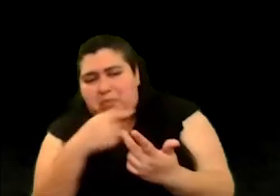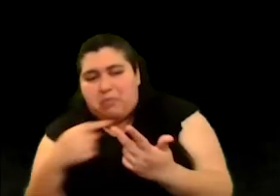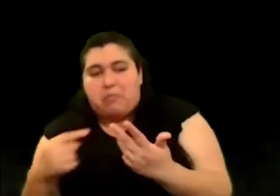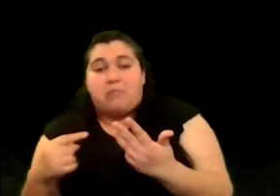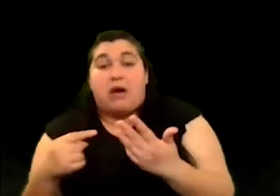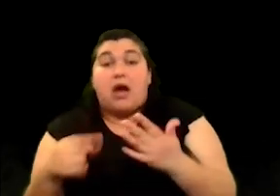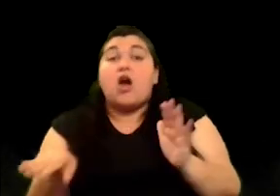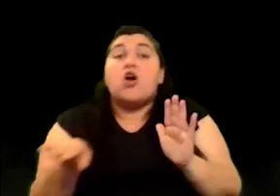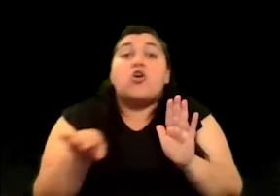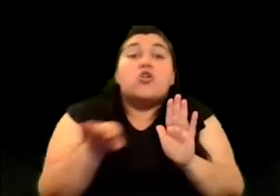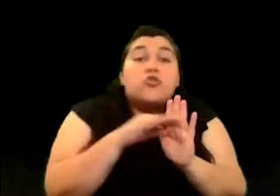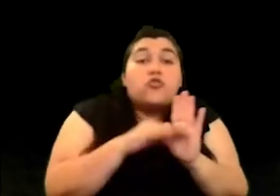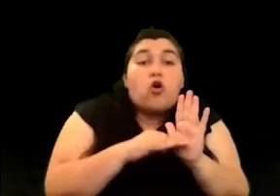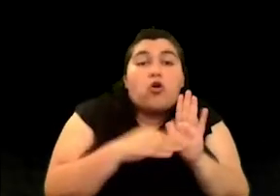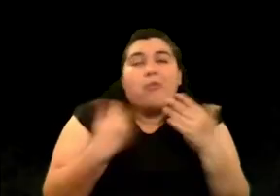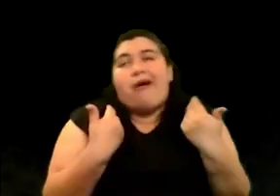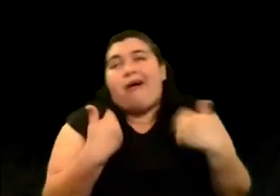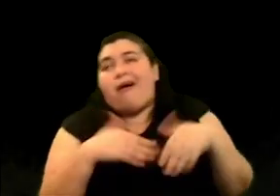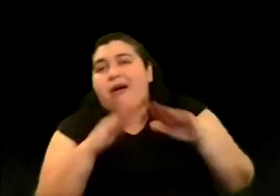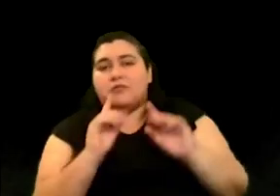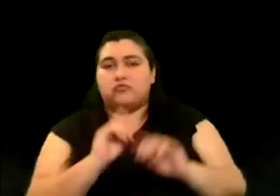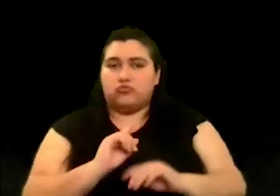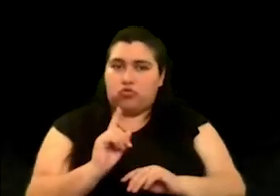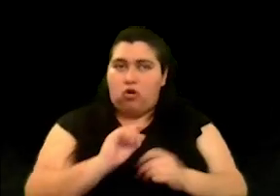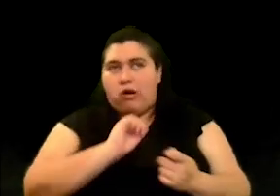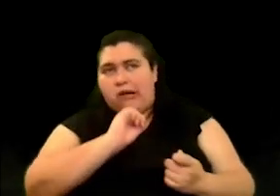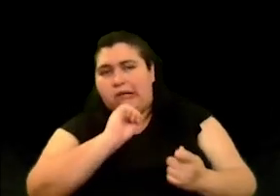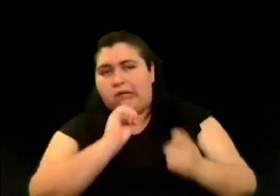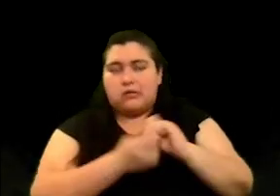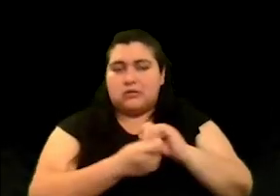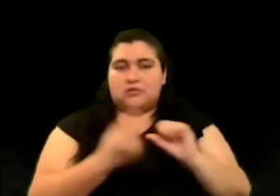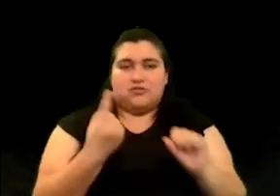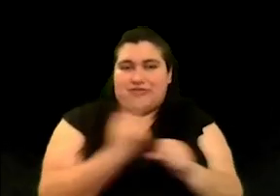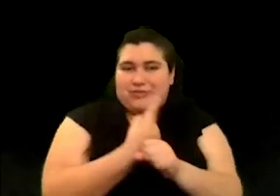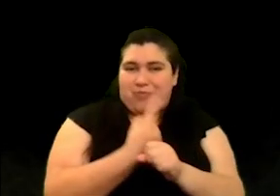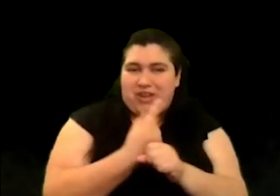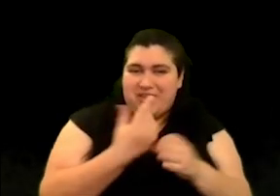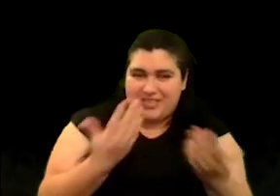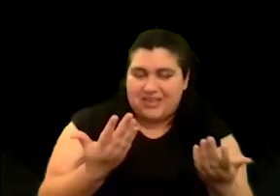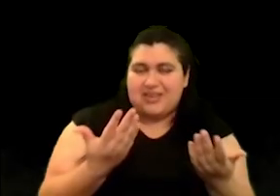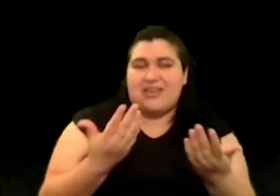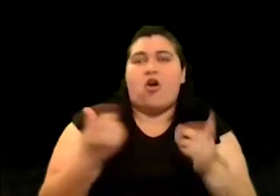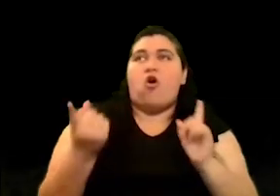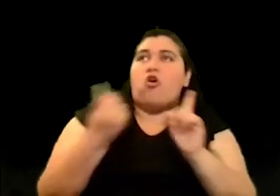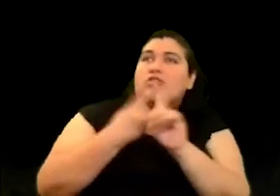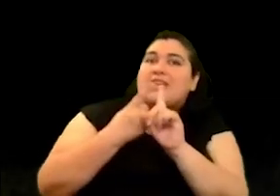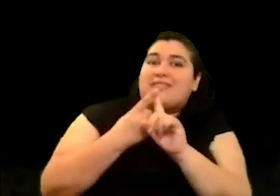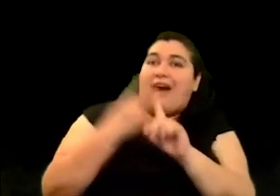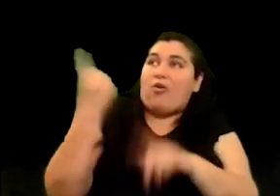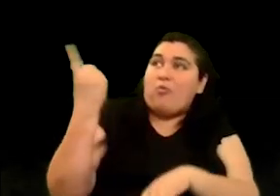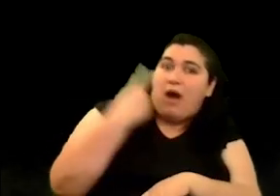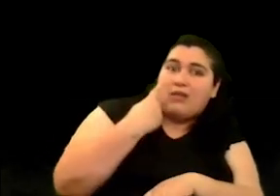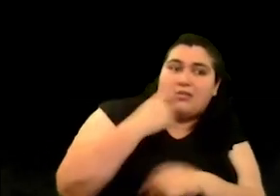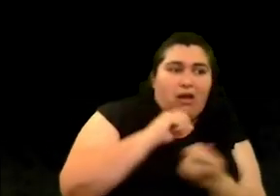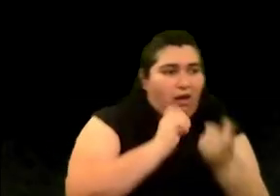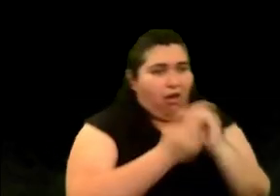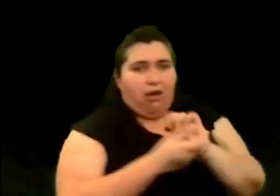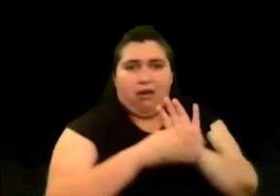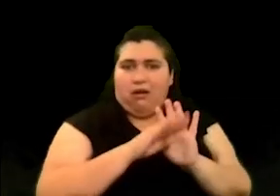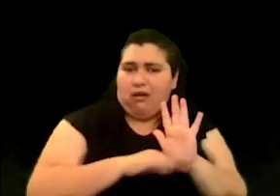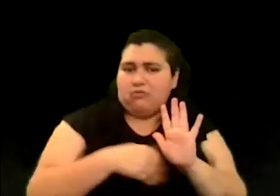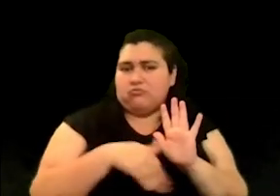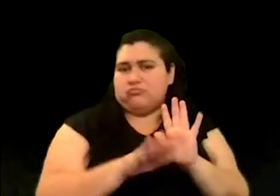no pueden desnaturalizar su propio mandato, ni pueden ser desnaturalizadas por una norma, un tratado internacional, o tampoco pueden ser desnaturalizadas por otra